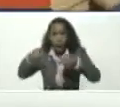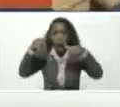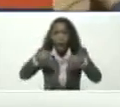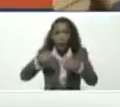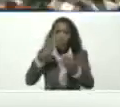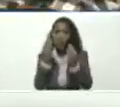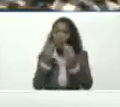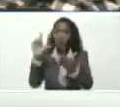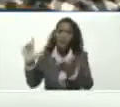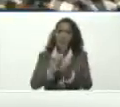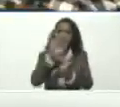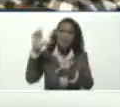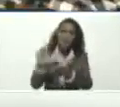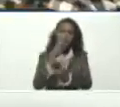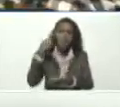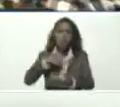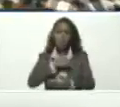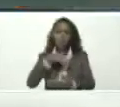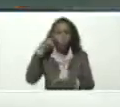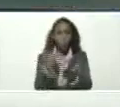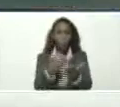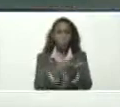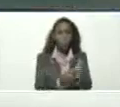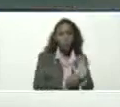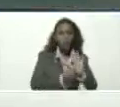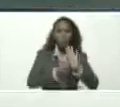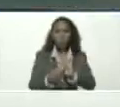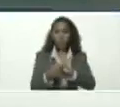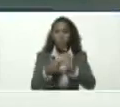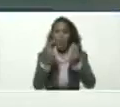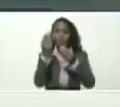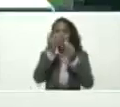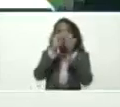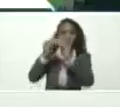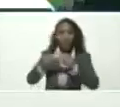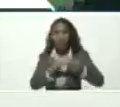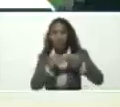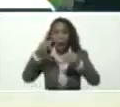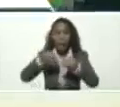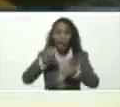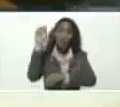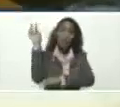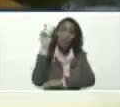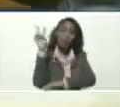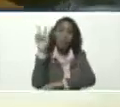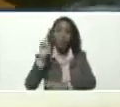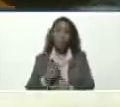libros que hemos mostrado de los editados en Venezuela,